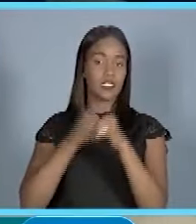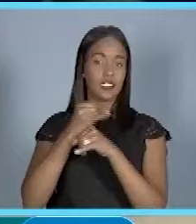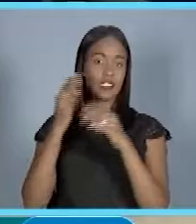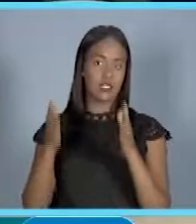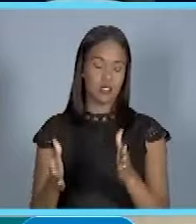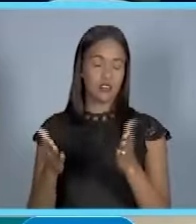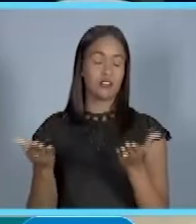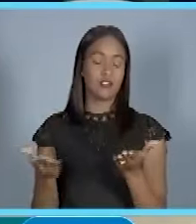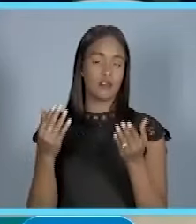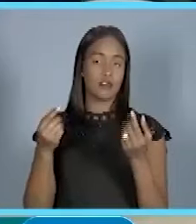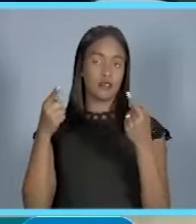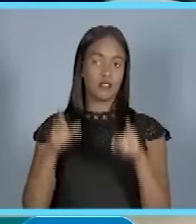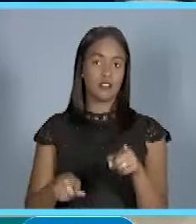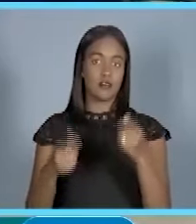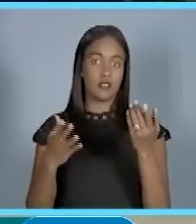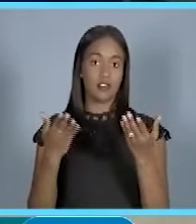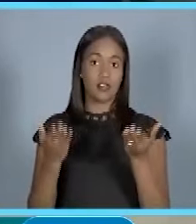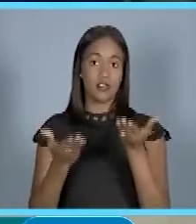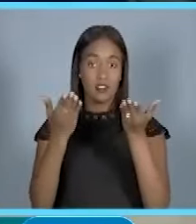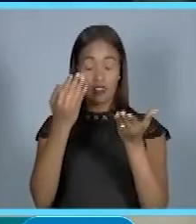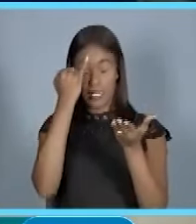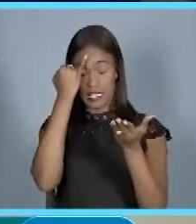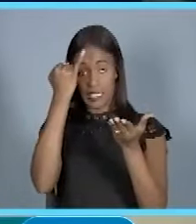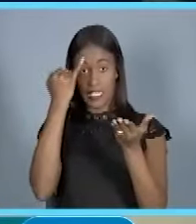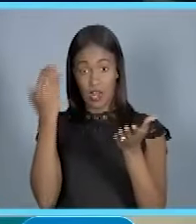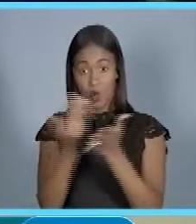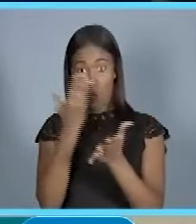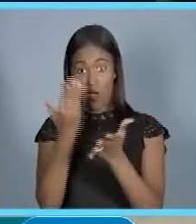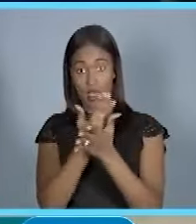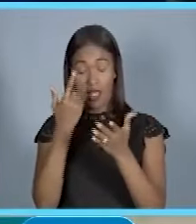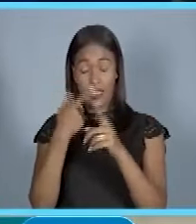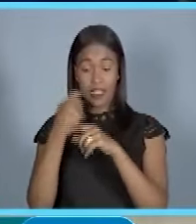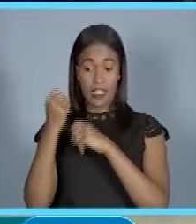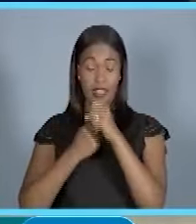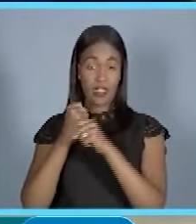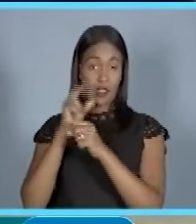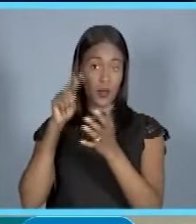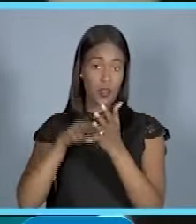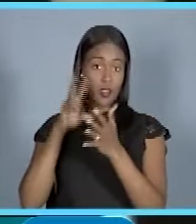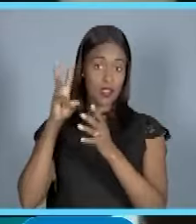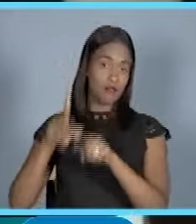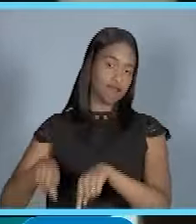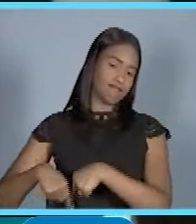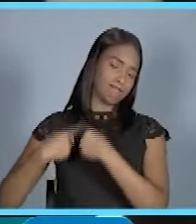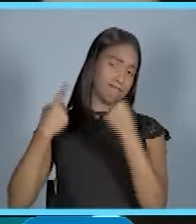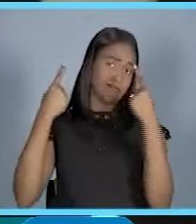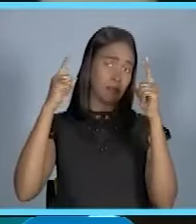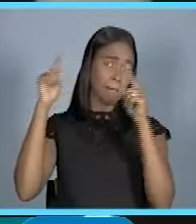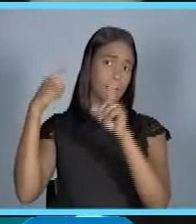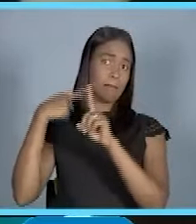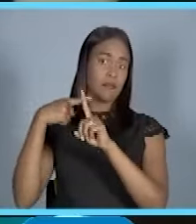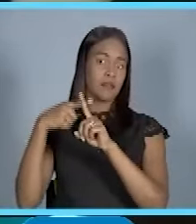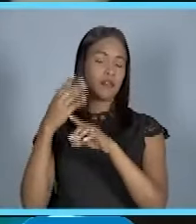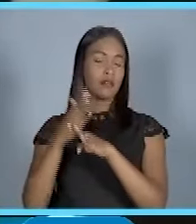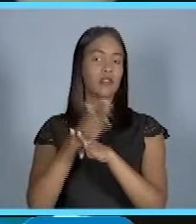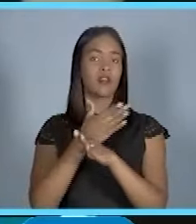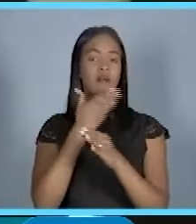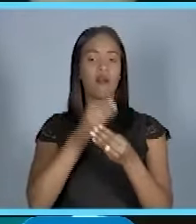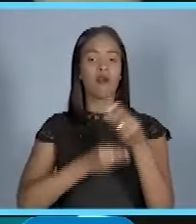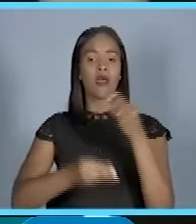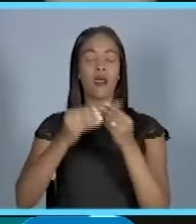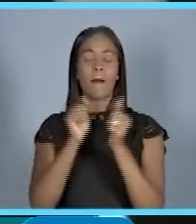internacionalmente. Se trata de una iniciativa novedosa que desde el año 2006 viene dando resultados positivos, mejorando los ingresos